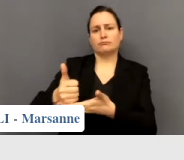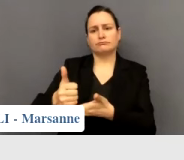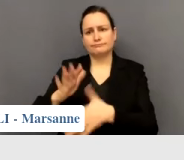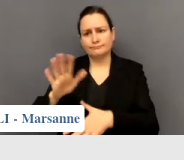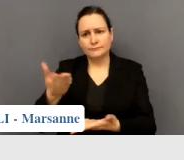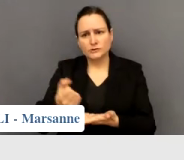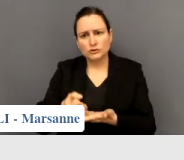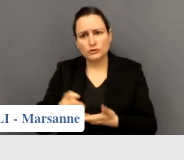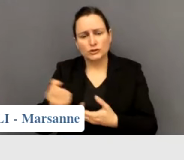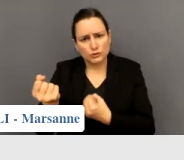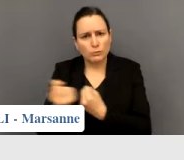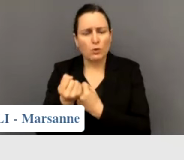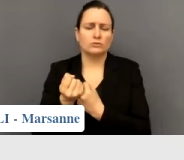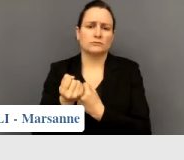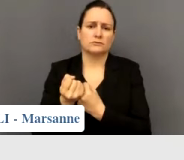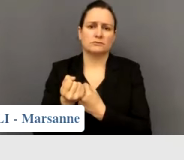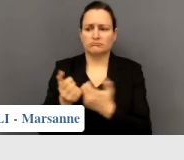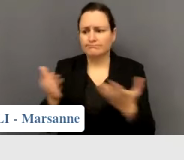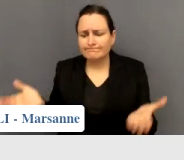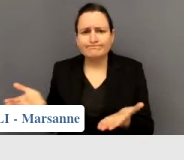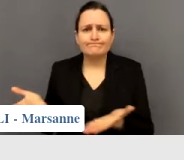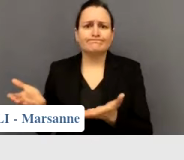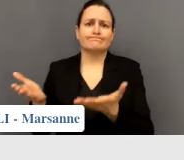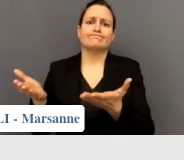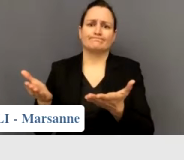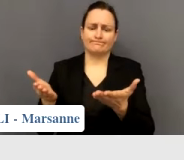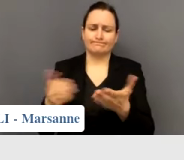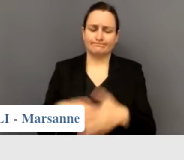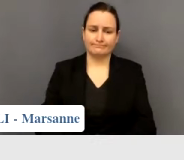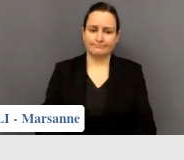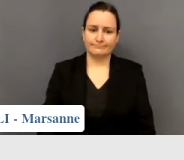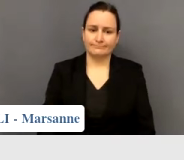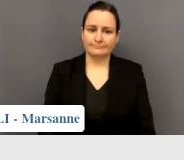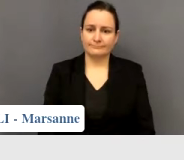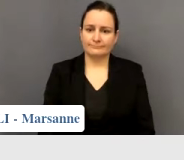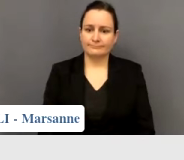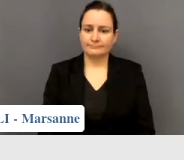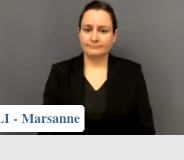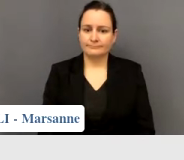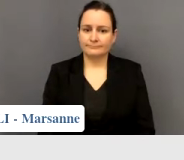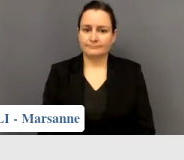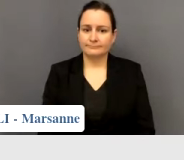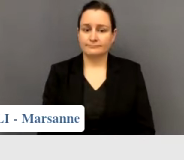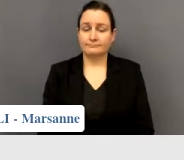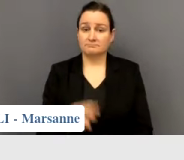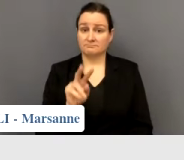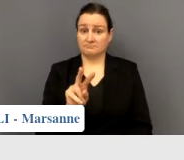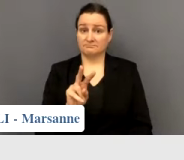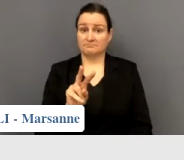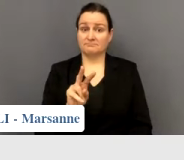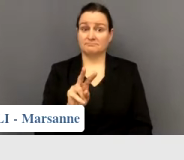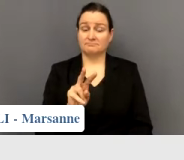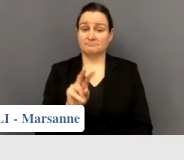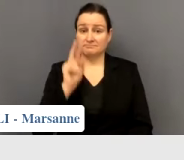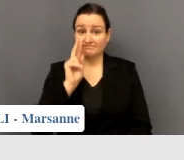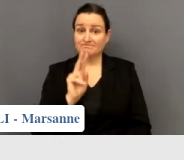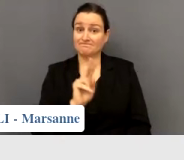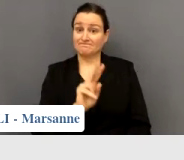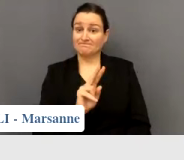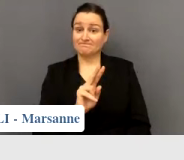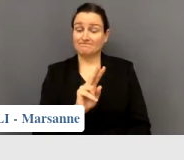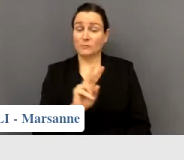Bien, aquí tenemos un mapa de todo el país donde nos muestran la cantidad de situaciones